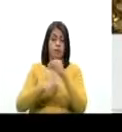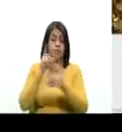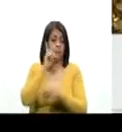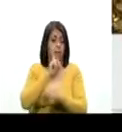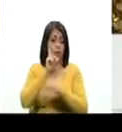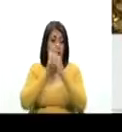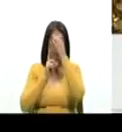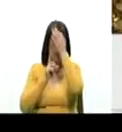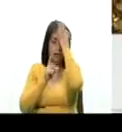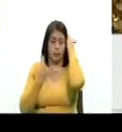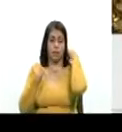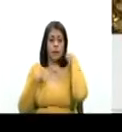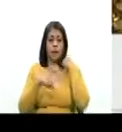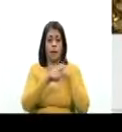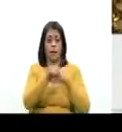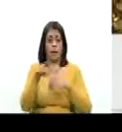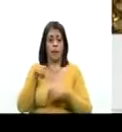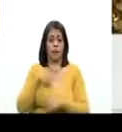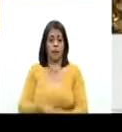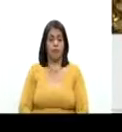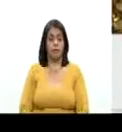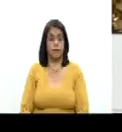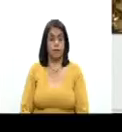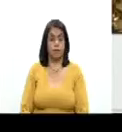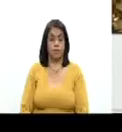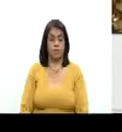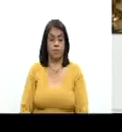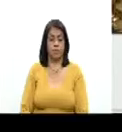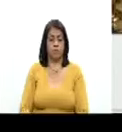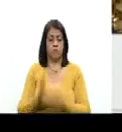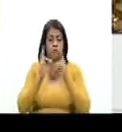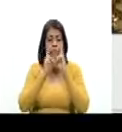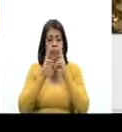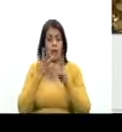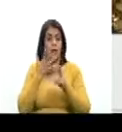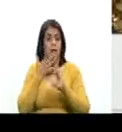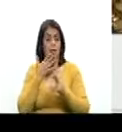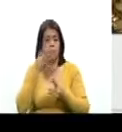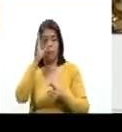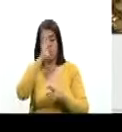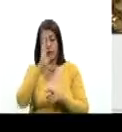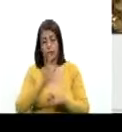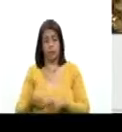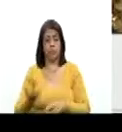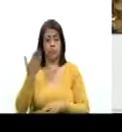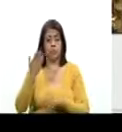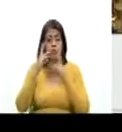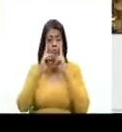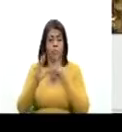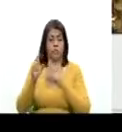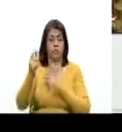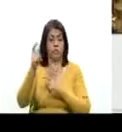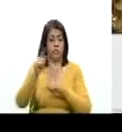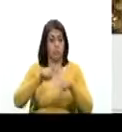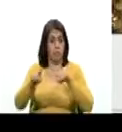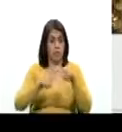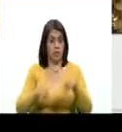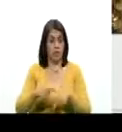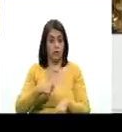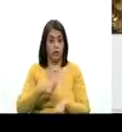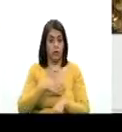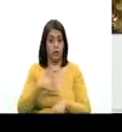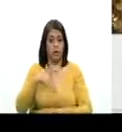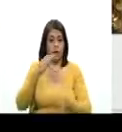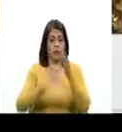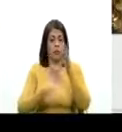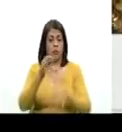mentira que tienen ellos. Por eso, fíjense el ejemplo de Brasil, es importante legislar, porque yo ahora que le quiero hacer juicio